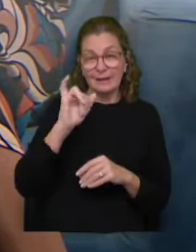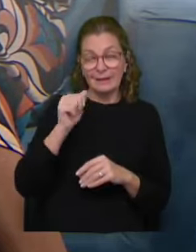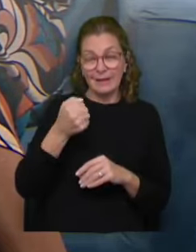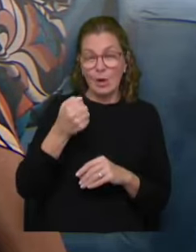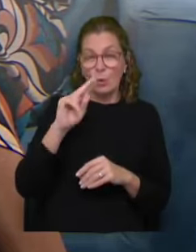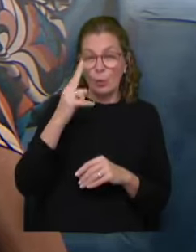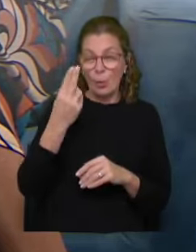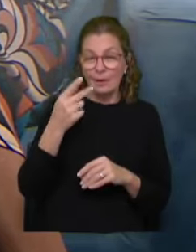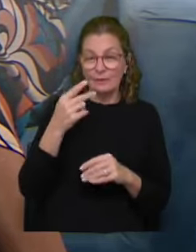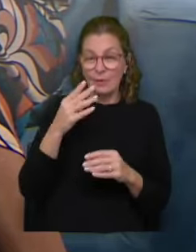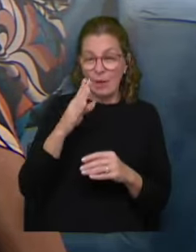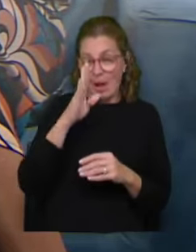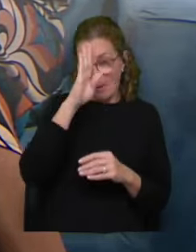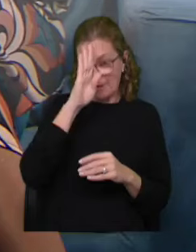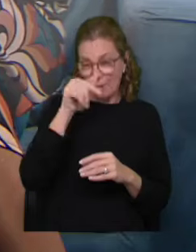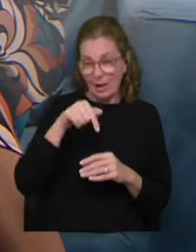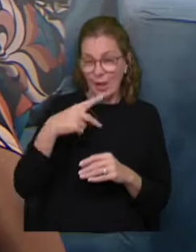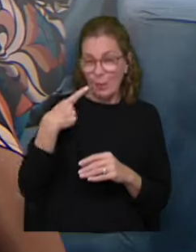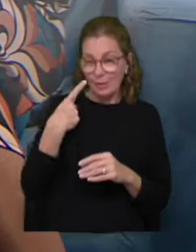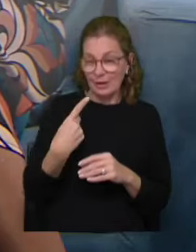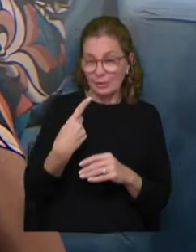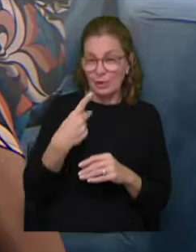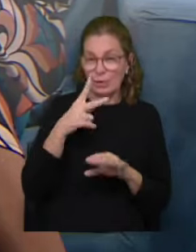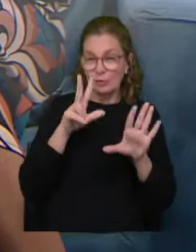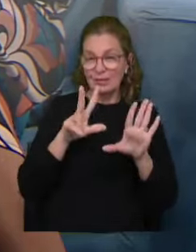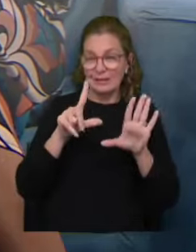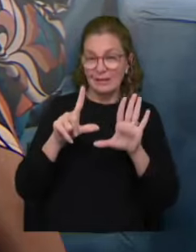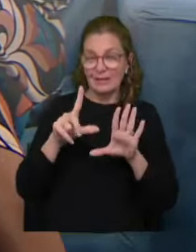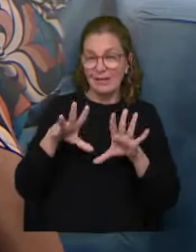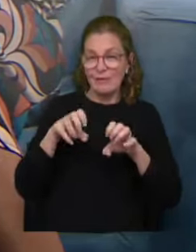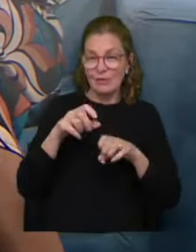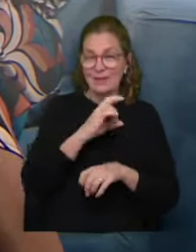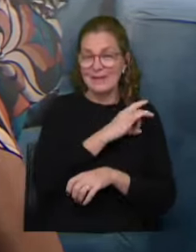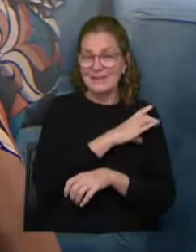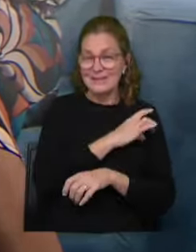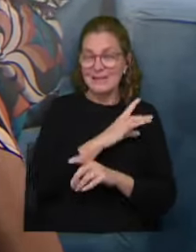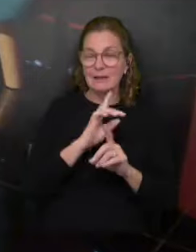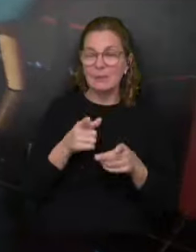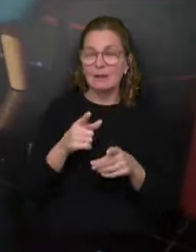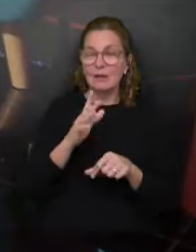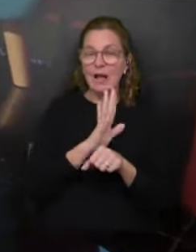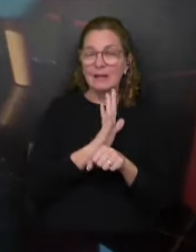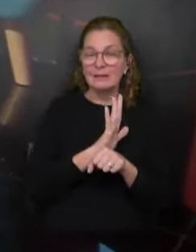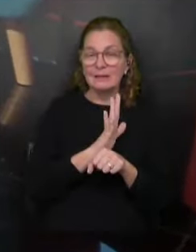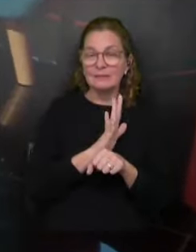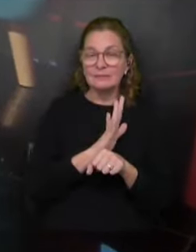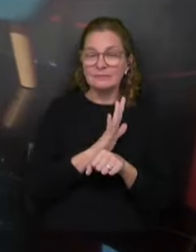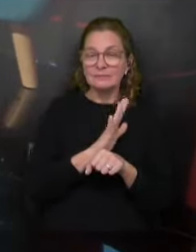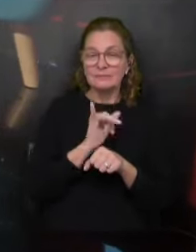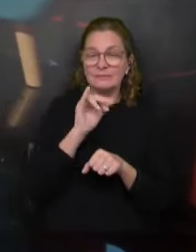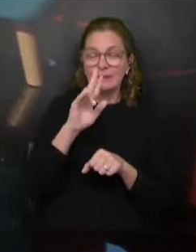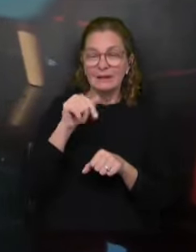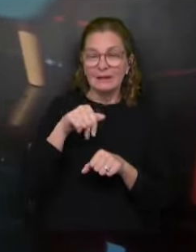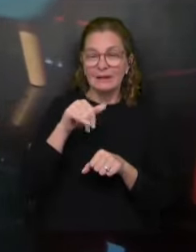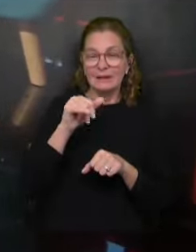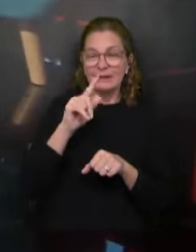uruguaya, se formó acá como actriz, como directora, y desde el 87 vive en Chile, y con la actriz Ingrid